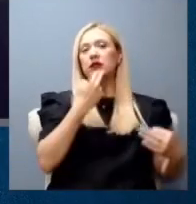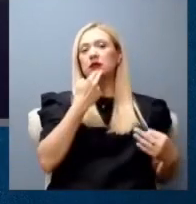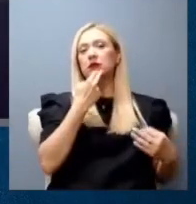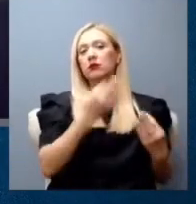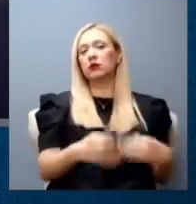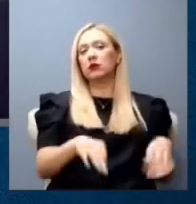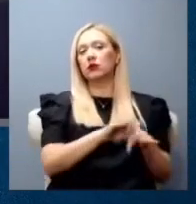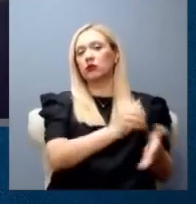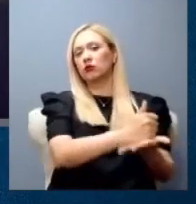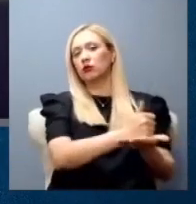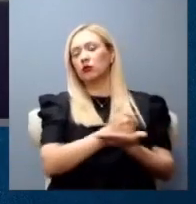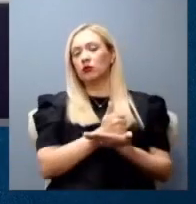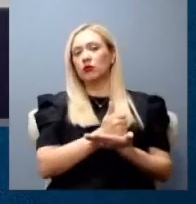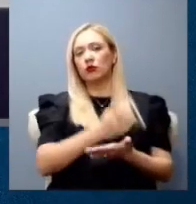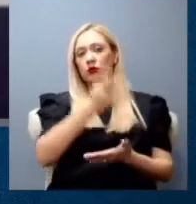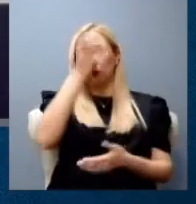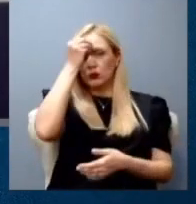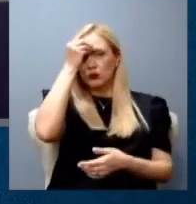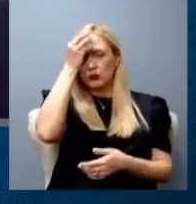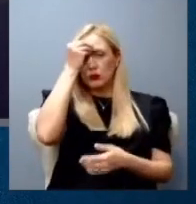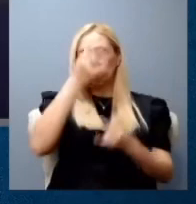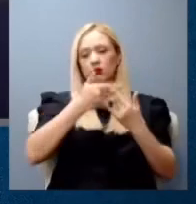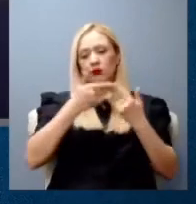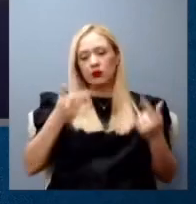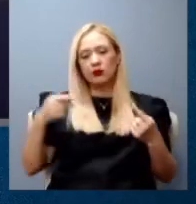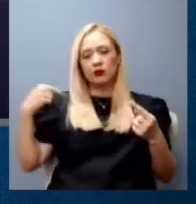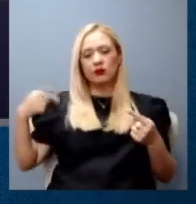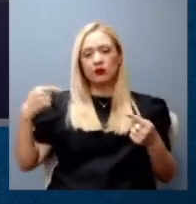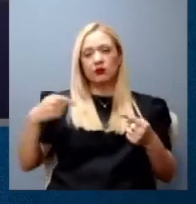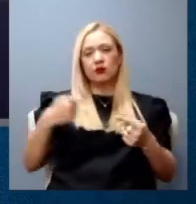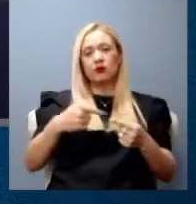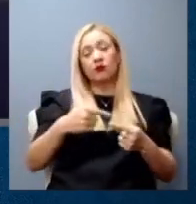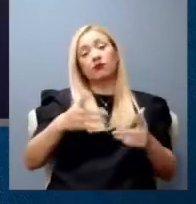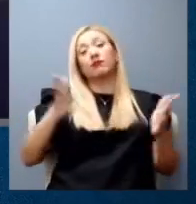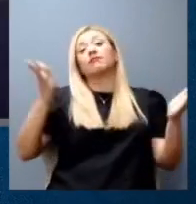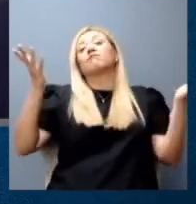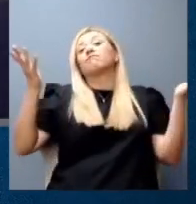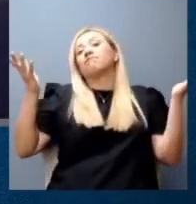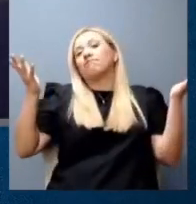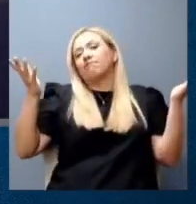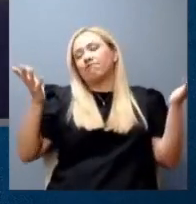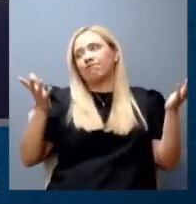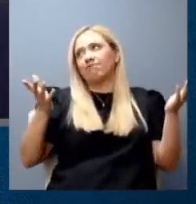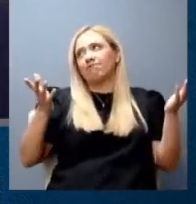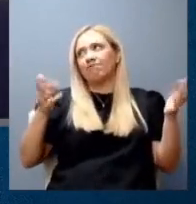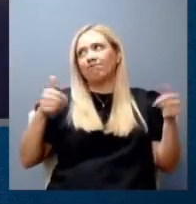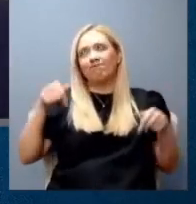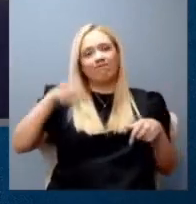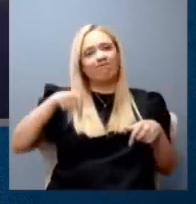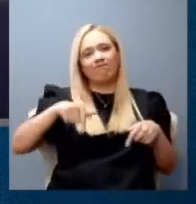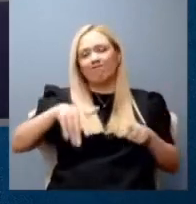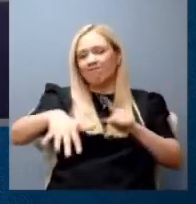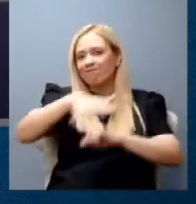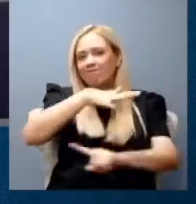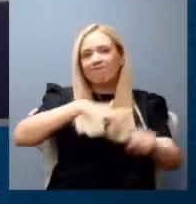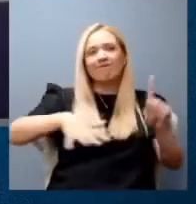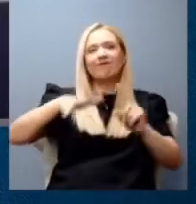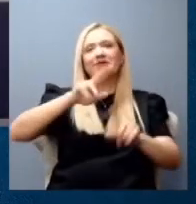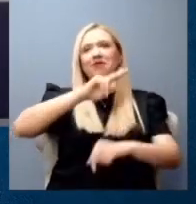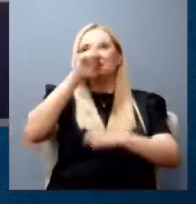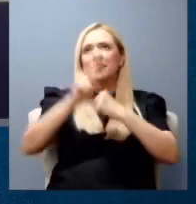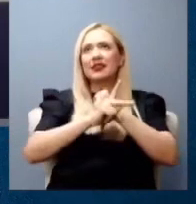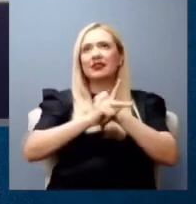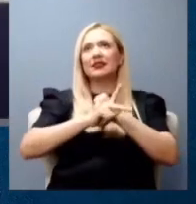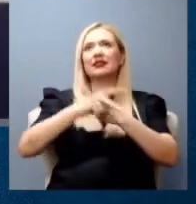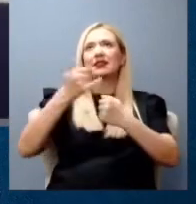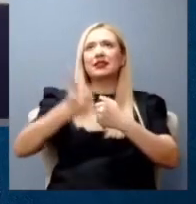podemos abrevar, podemos aprender, pero como bien decía Camila al final, pues tendrá que ser o tiene que ser contextualizado en el país,